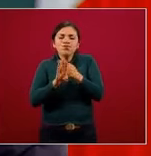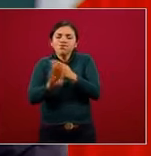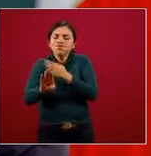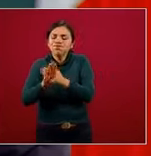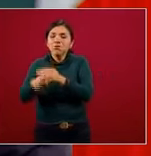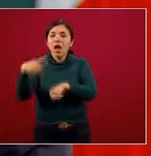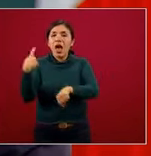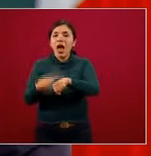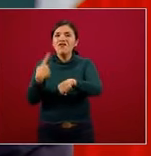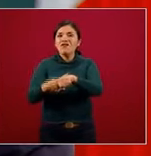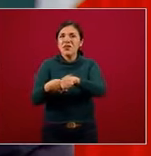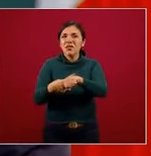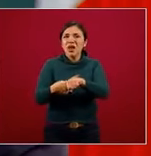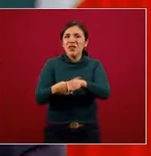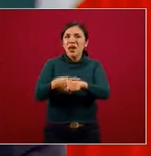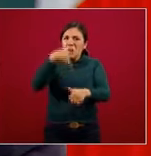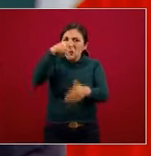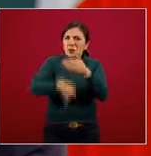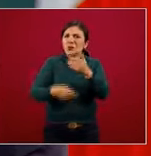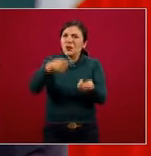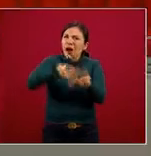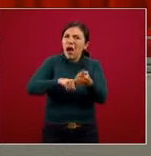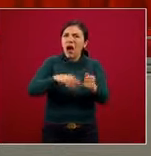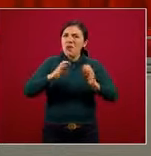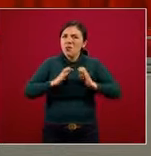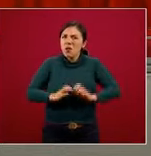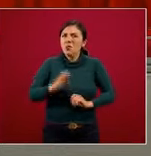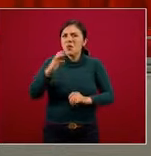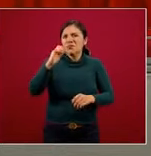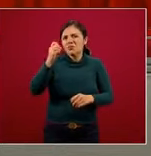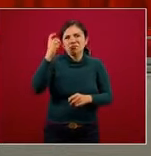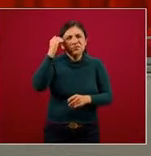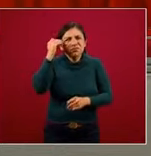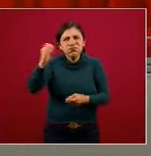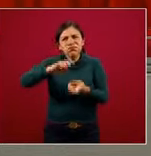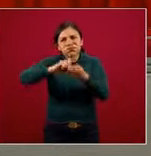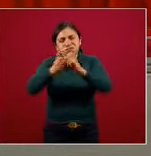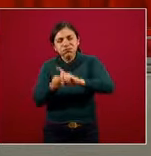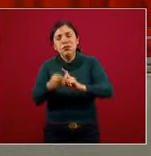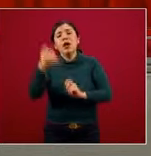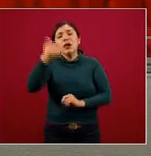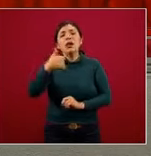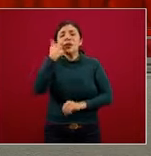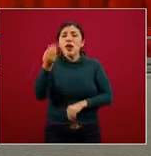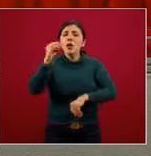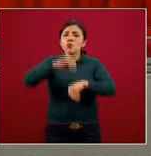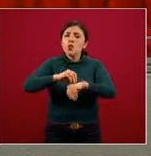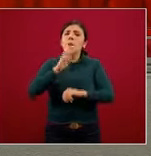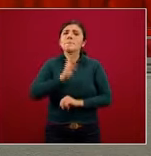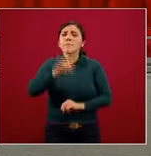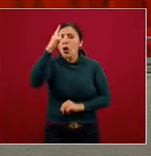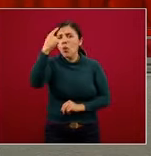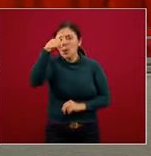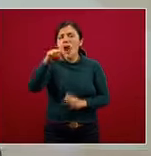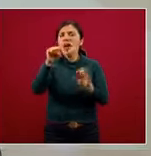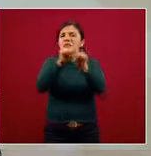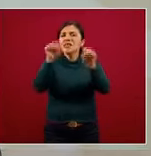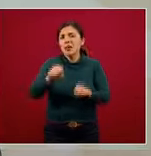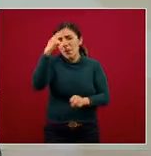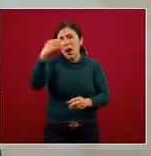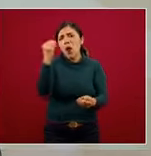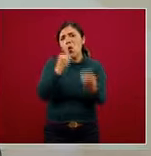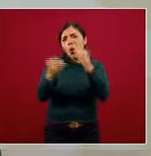enfermedades crónicas y la búsqueda de un sistema agroalimentario justo, saludable y sostenible y competitivo. Entonces, me parece